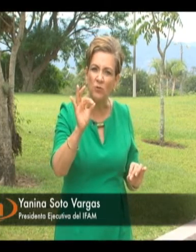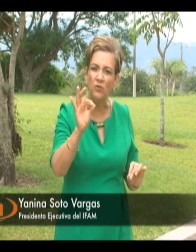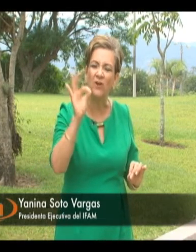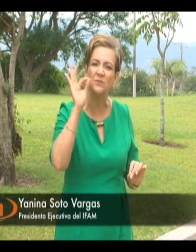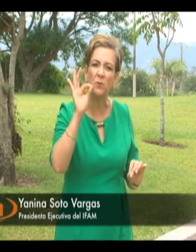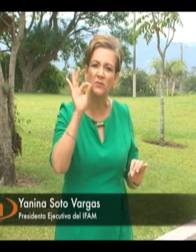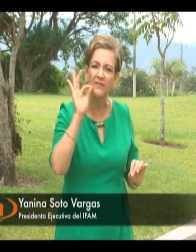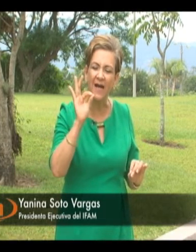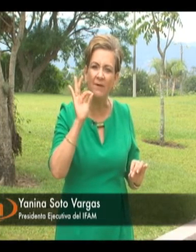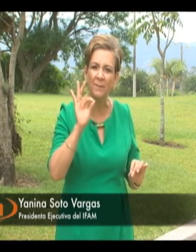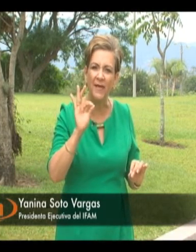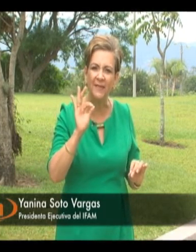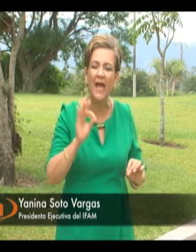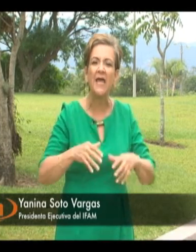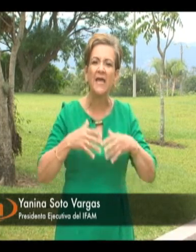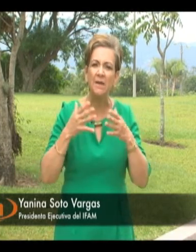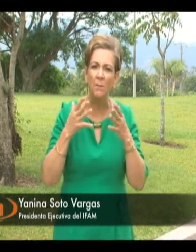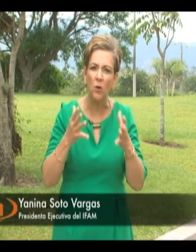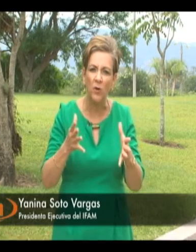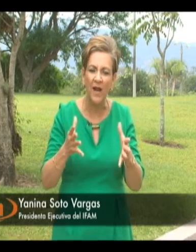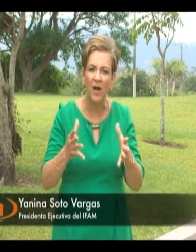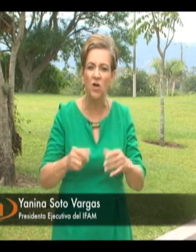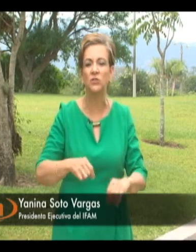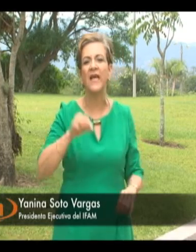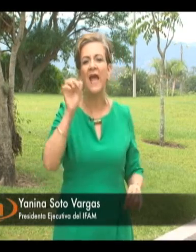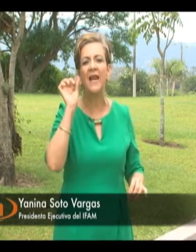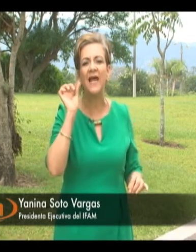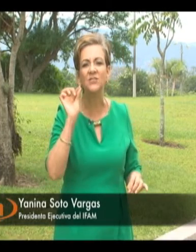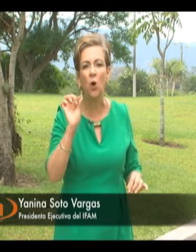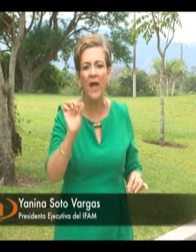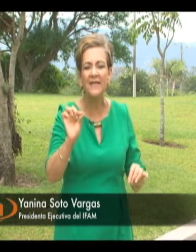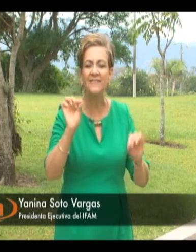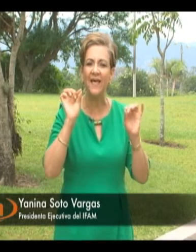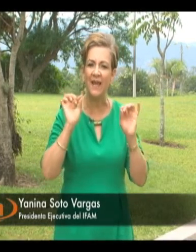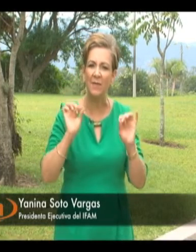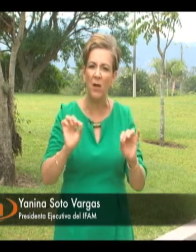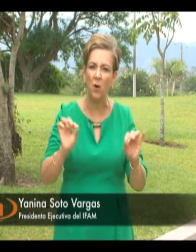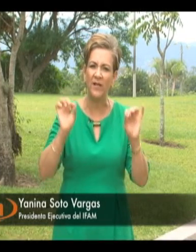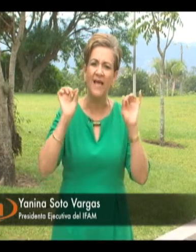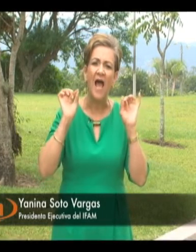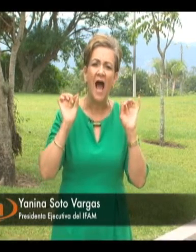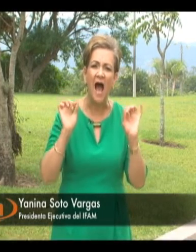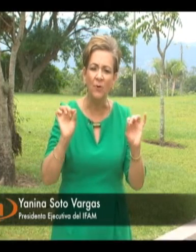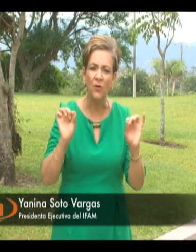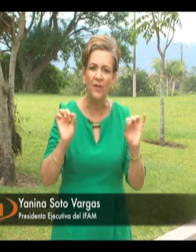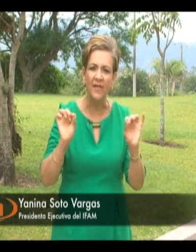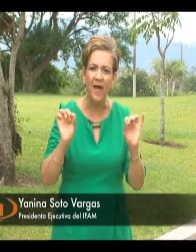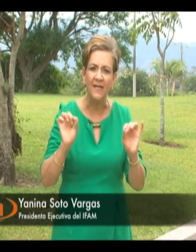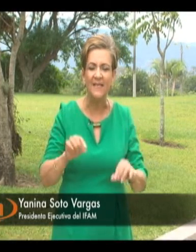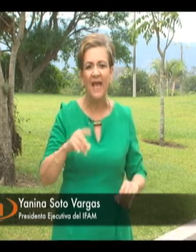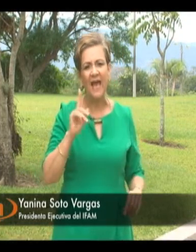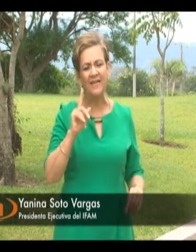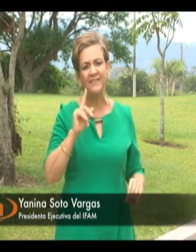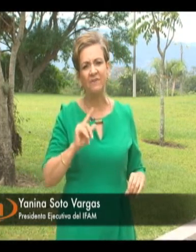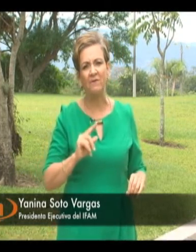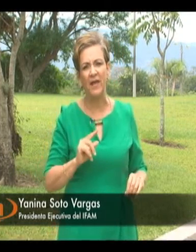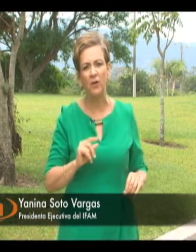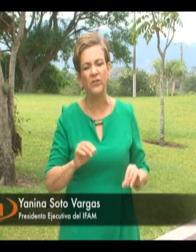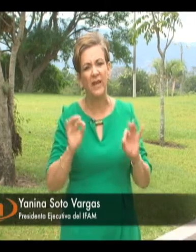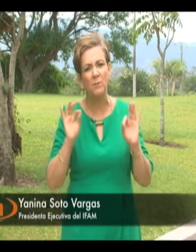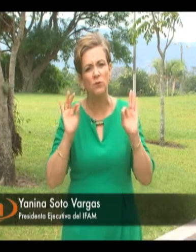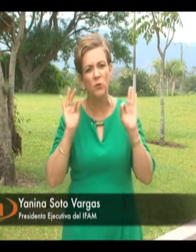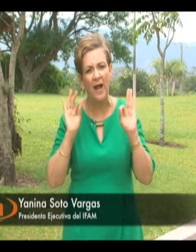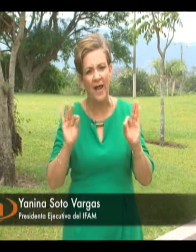debemos responsablemente involucrarnos en la exigencia de las mejores autoridades. Este